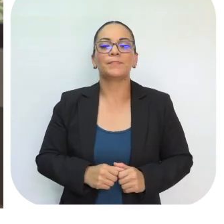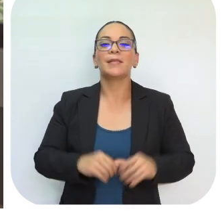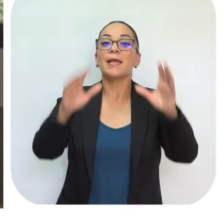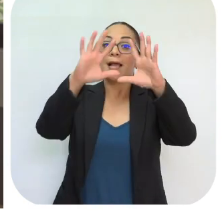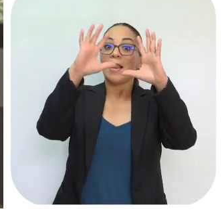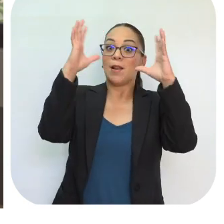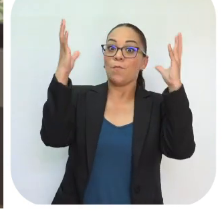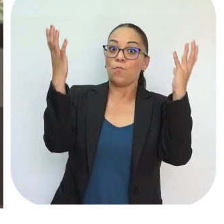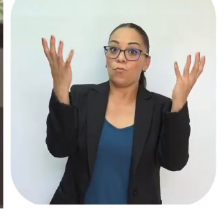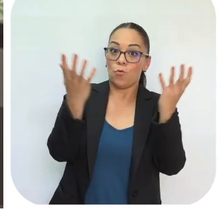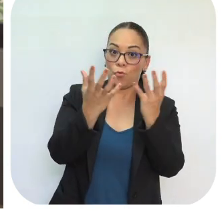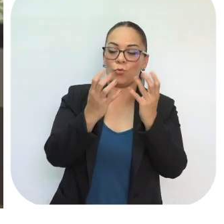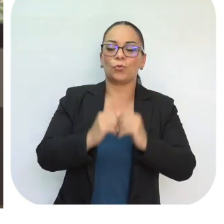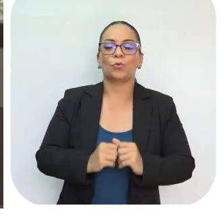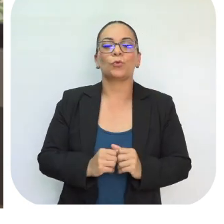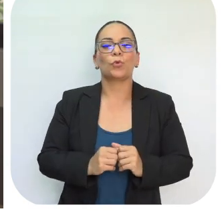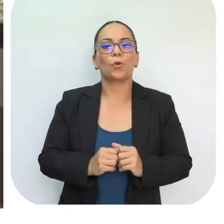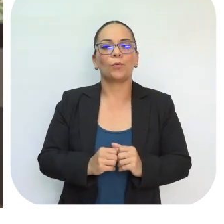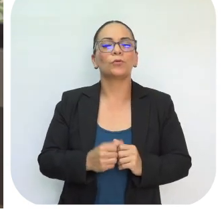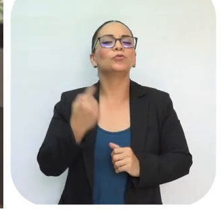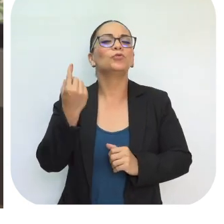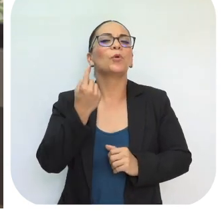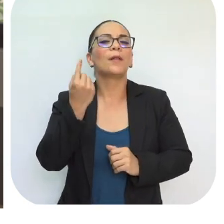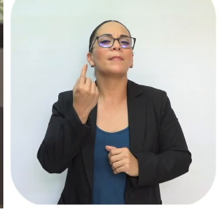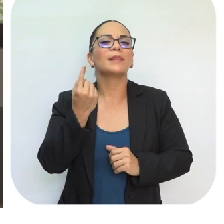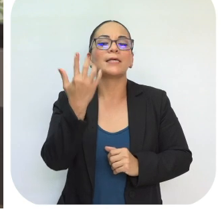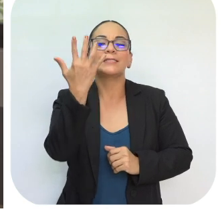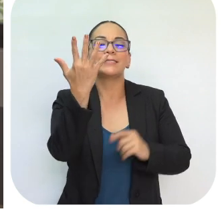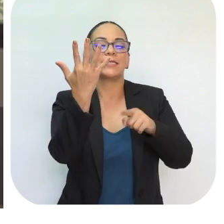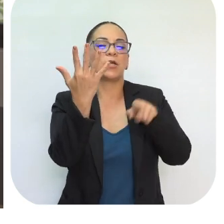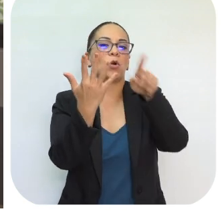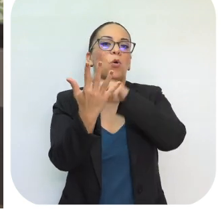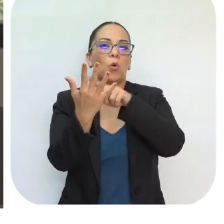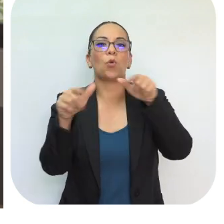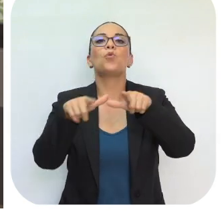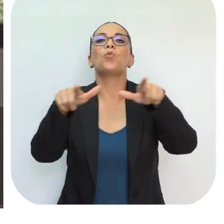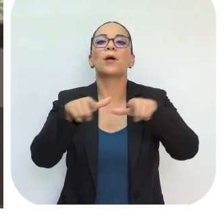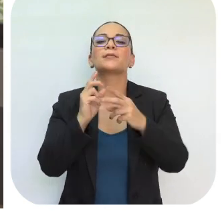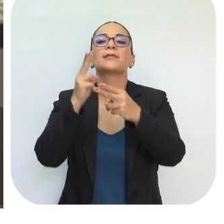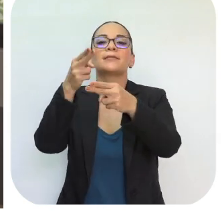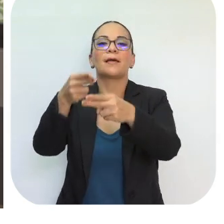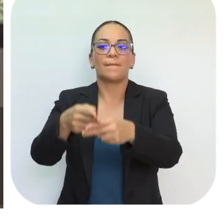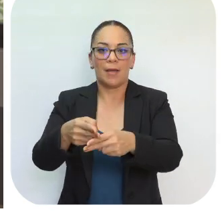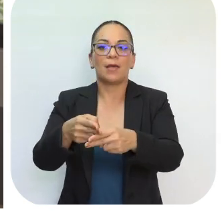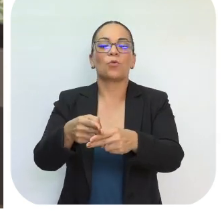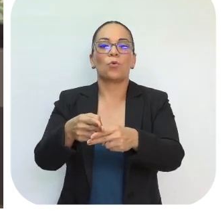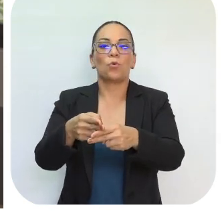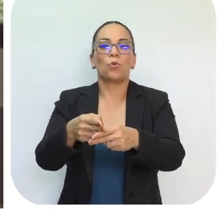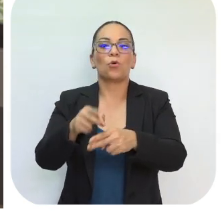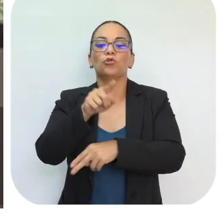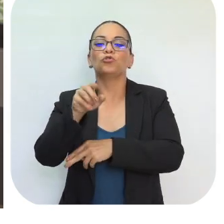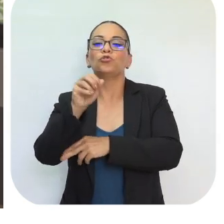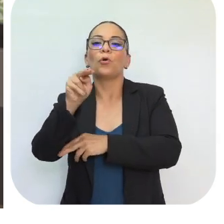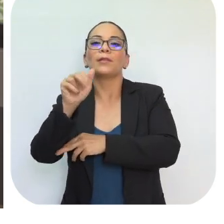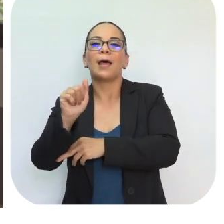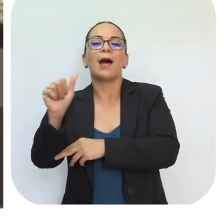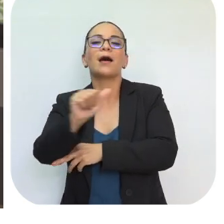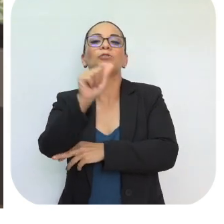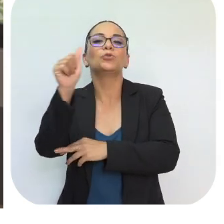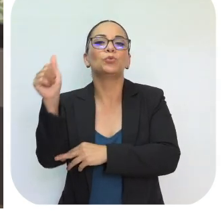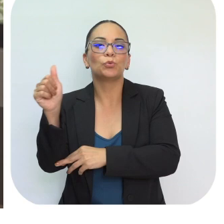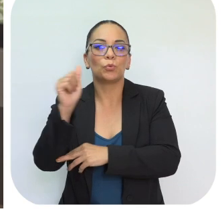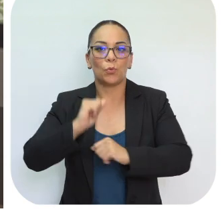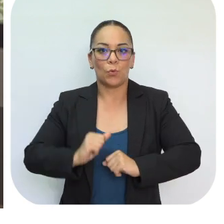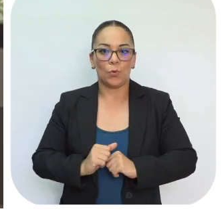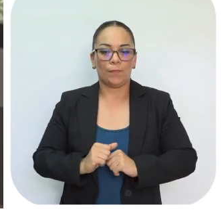mundo entero solo 5 lugares a los que se les ha denominado zona azul, por